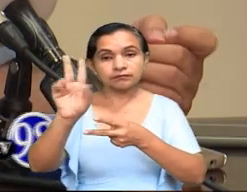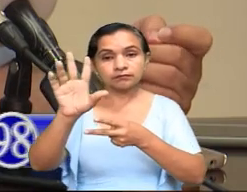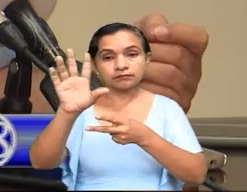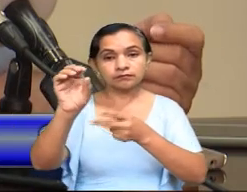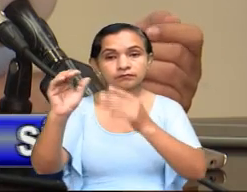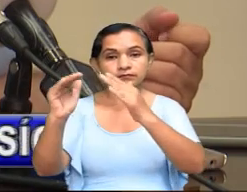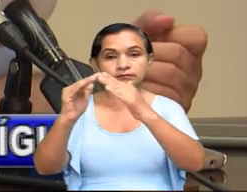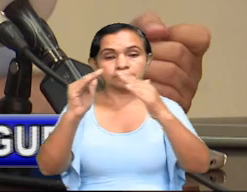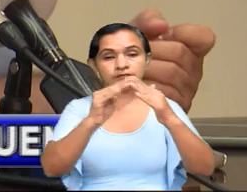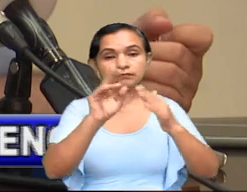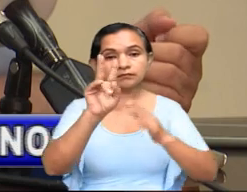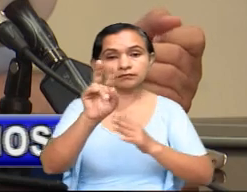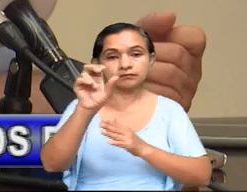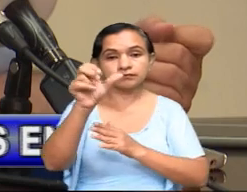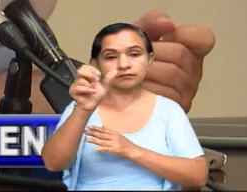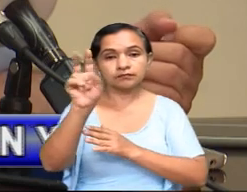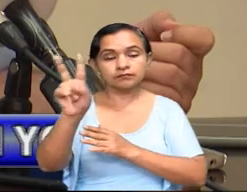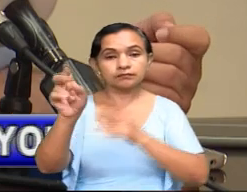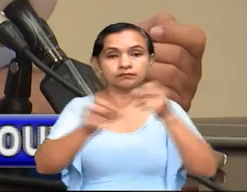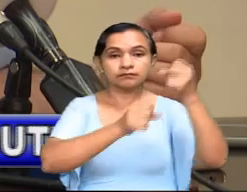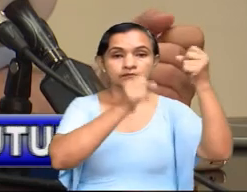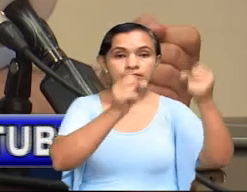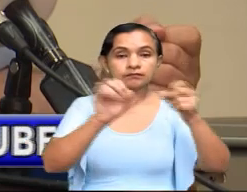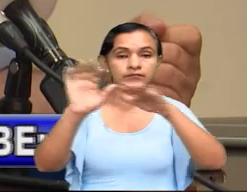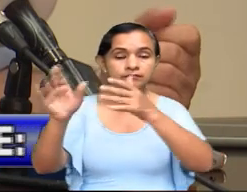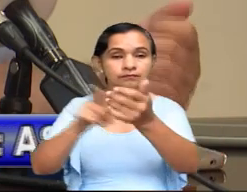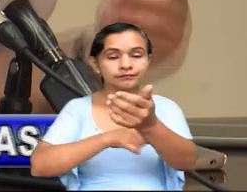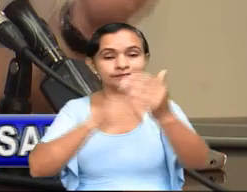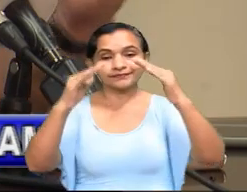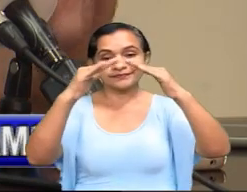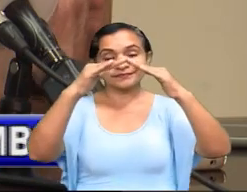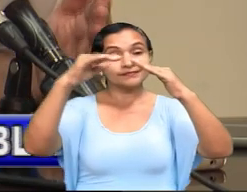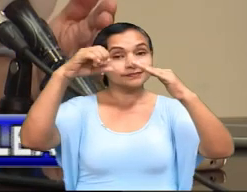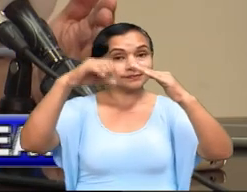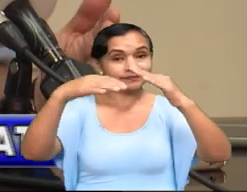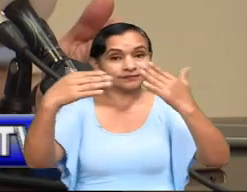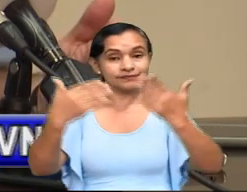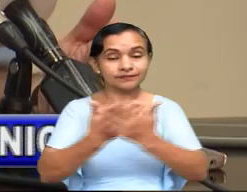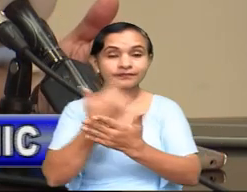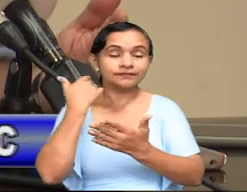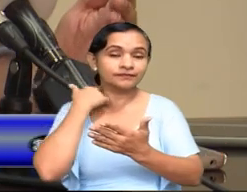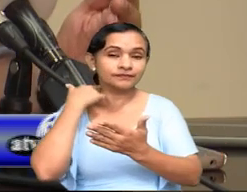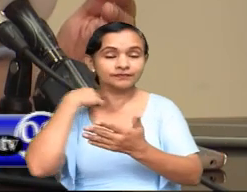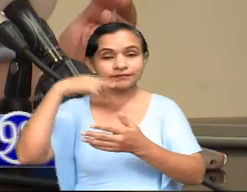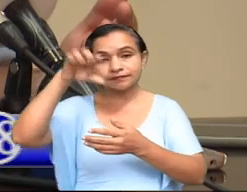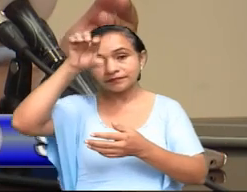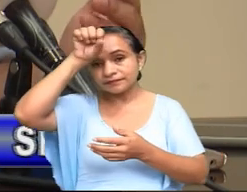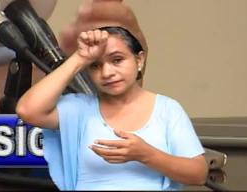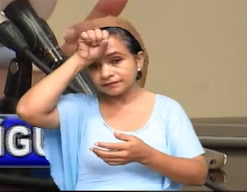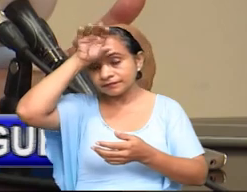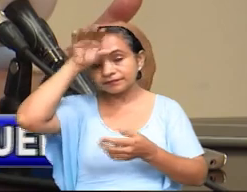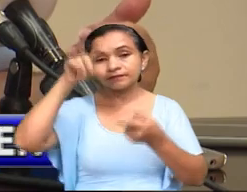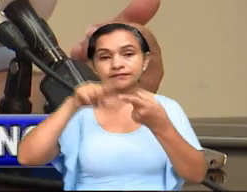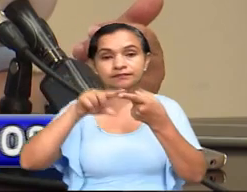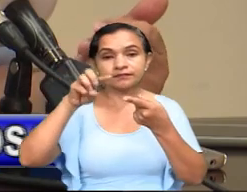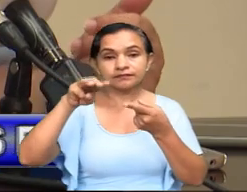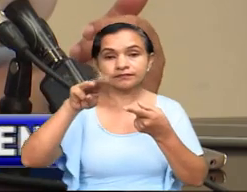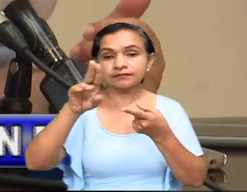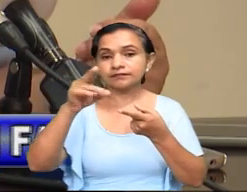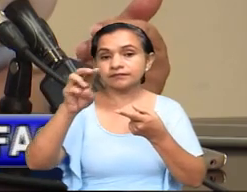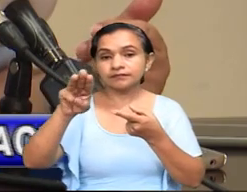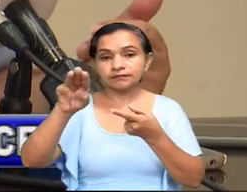viviendas y 262 hermanas y hermanos con acceso a la energía eléctrica, siempre en Ciuna. Guzma,